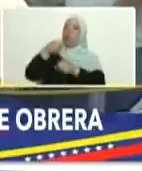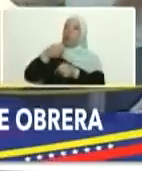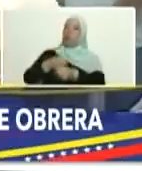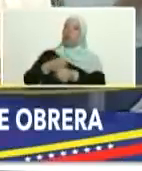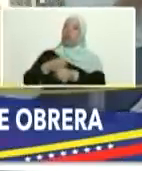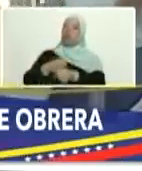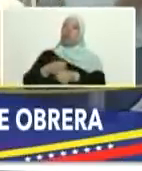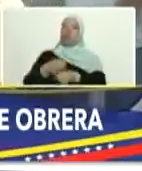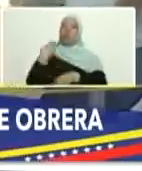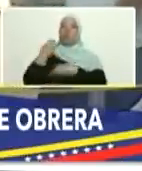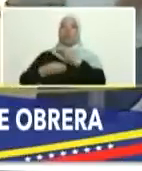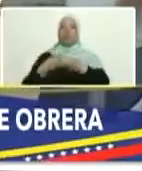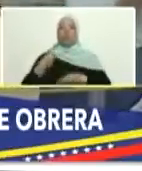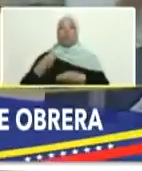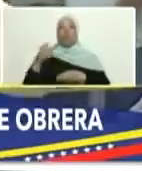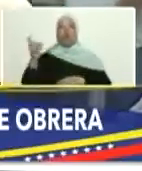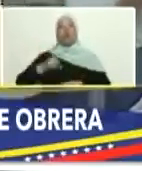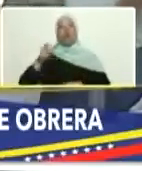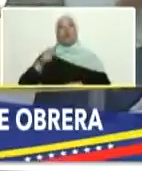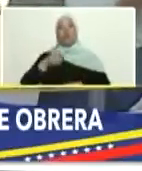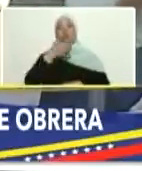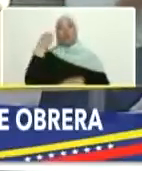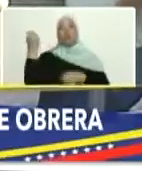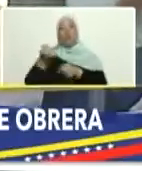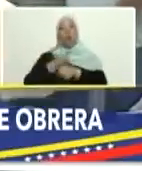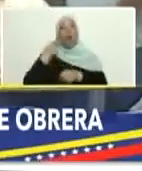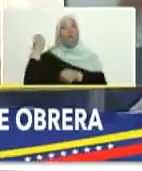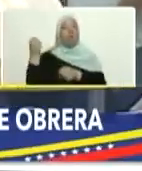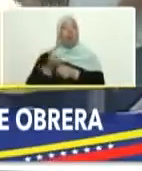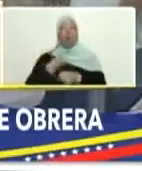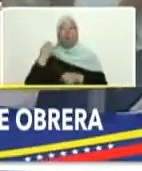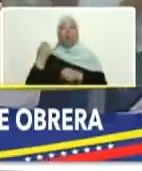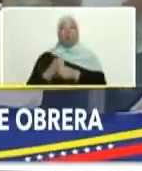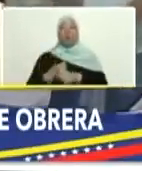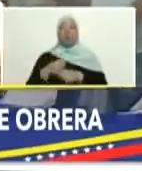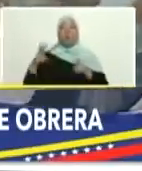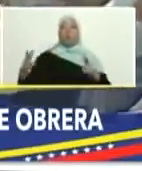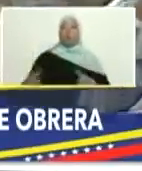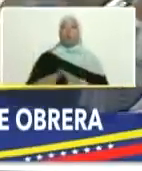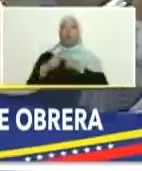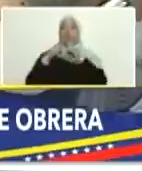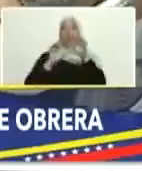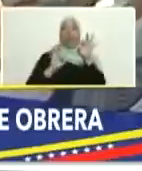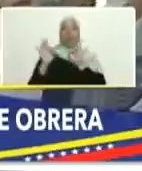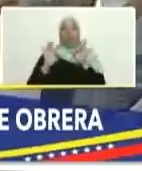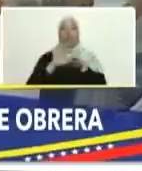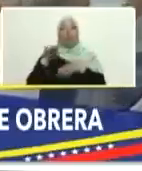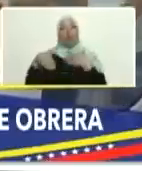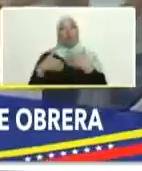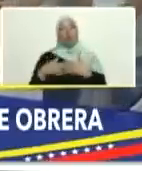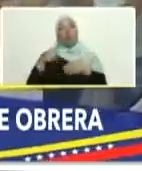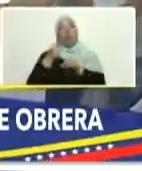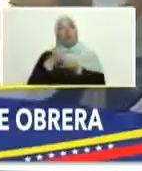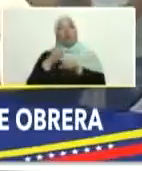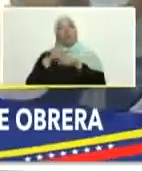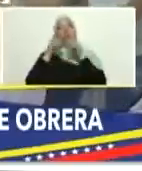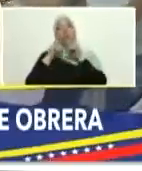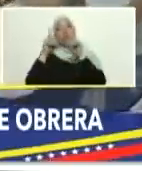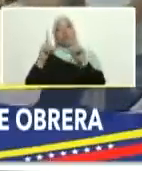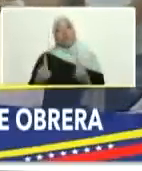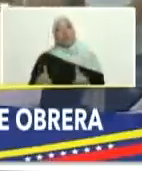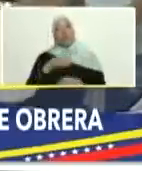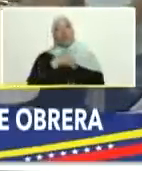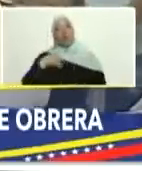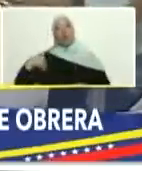vamos a ver mejores resultados. De aquí en adelante, nos vemos pronto, preparen toda la agenda de decisiones, que vivan